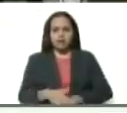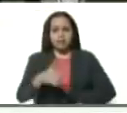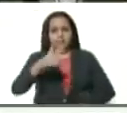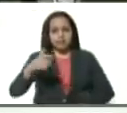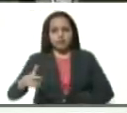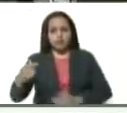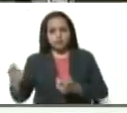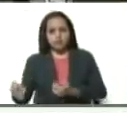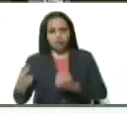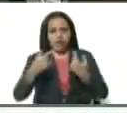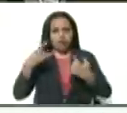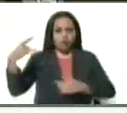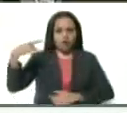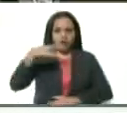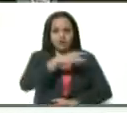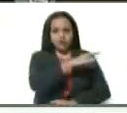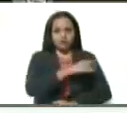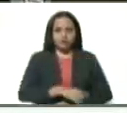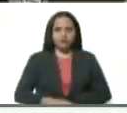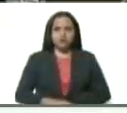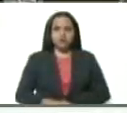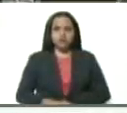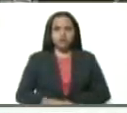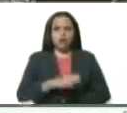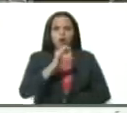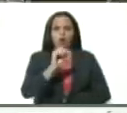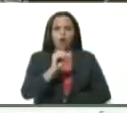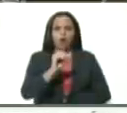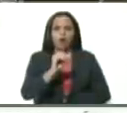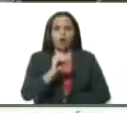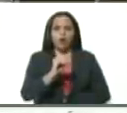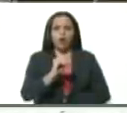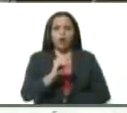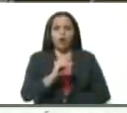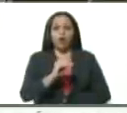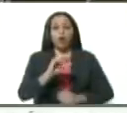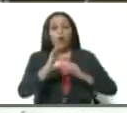los trajimos en aviones de Conviasa con su boleto gratuito,